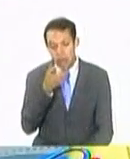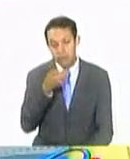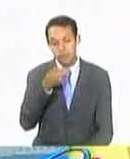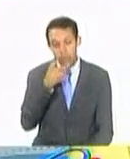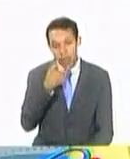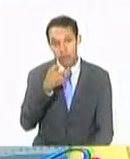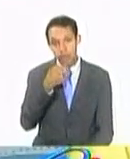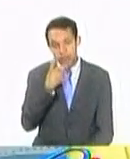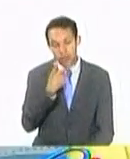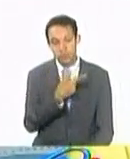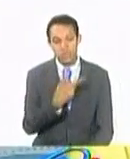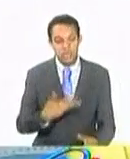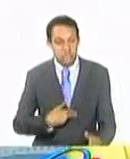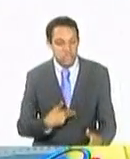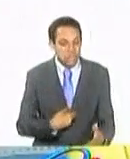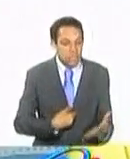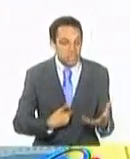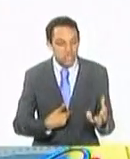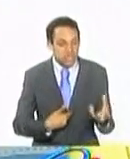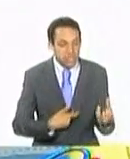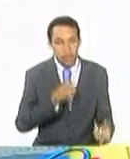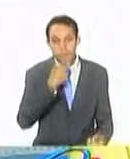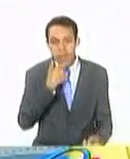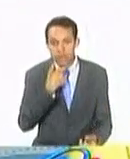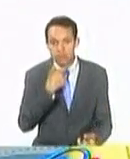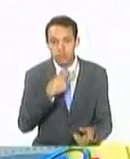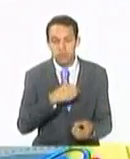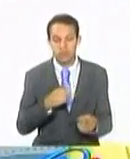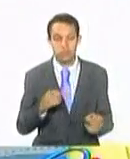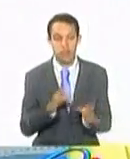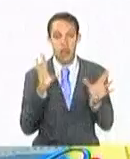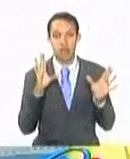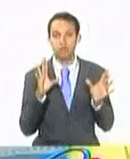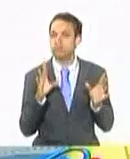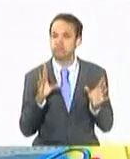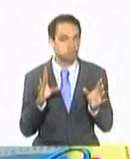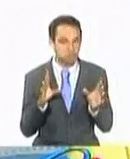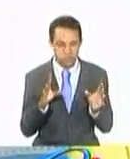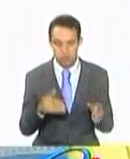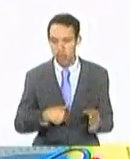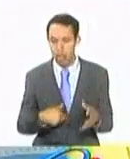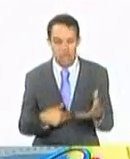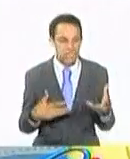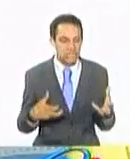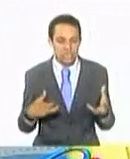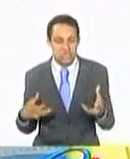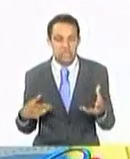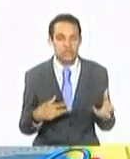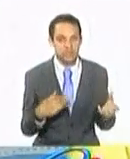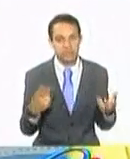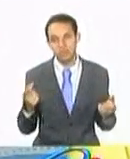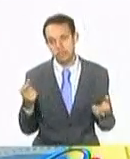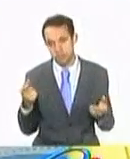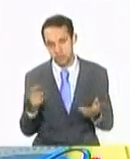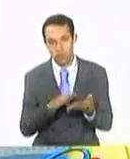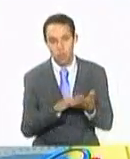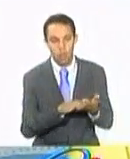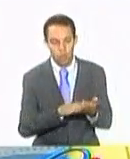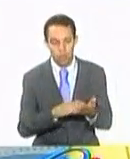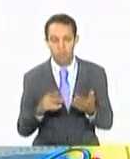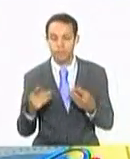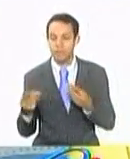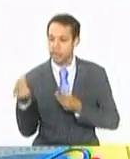personas dicen yo tengo ansiedad voy a buscar la pastica milagrosa no los problemas de ansiedad necesitan tener mucho